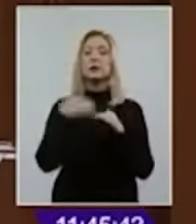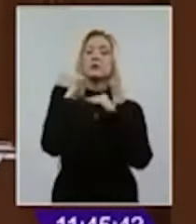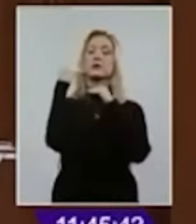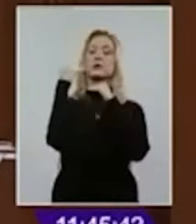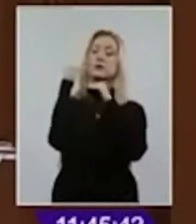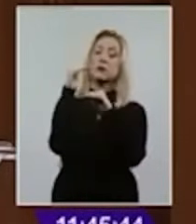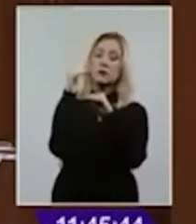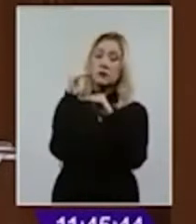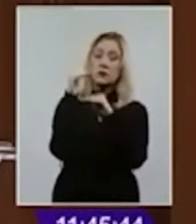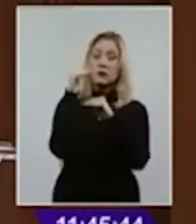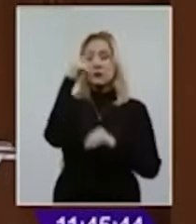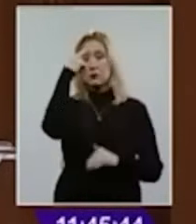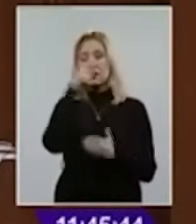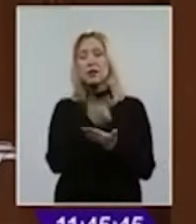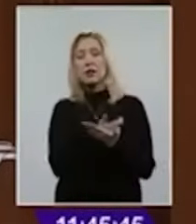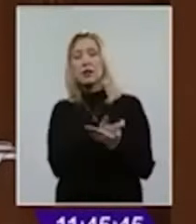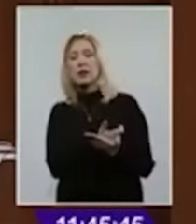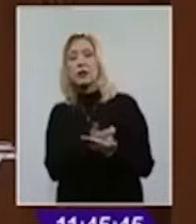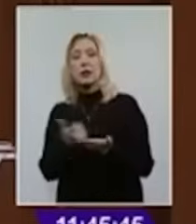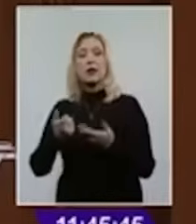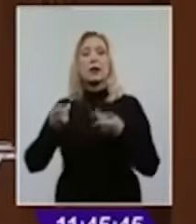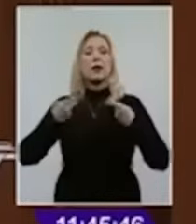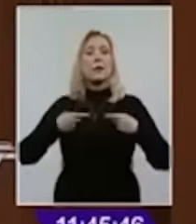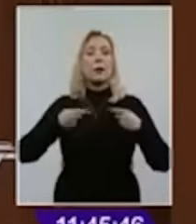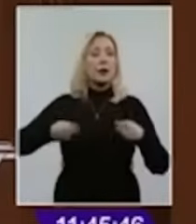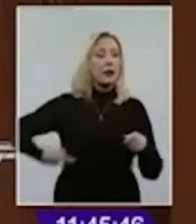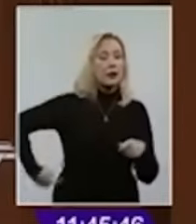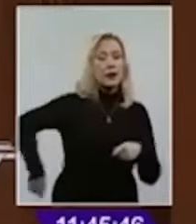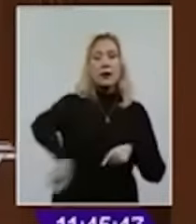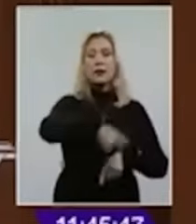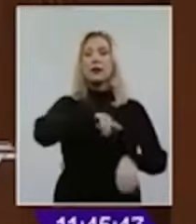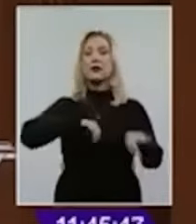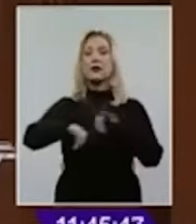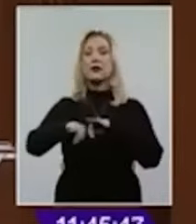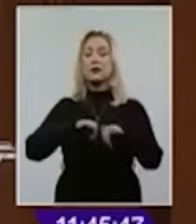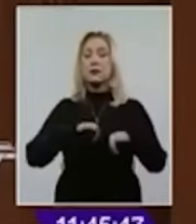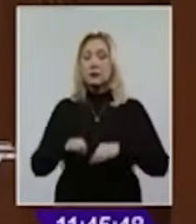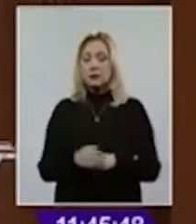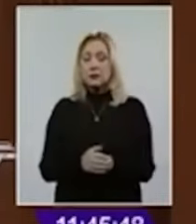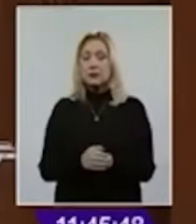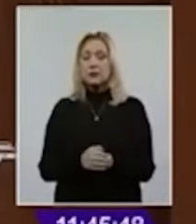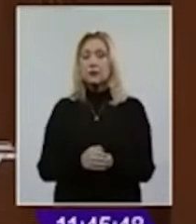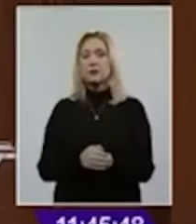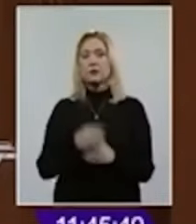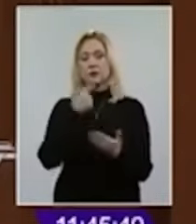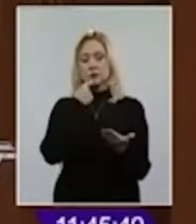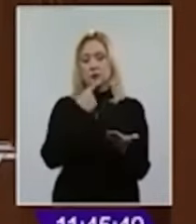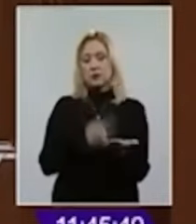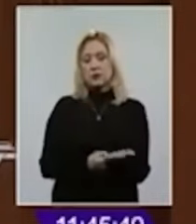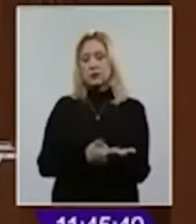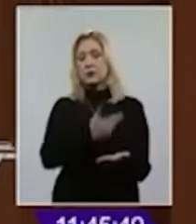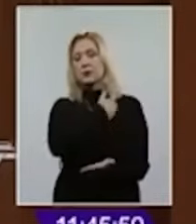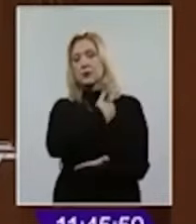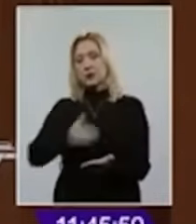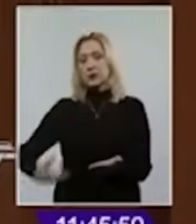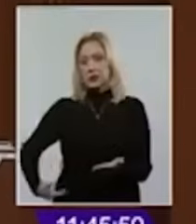la remuneración de las personas servidoras públicas la establecida para el presidente de la